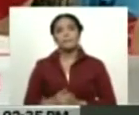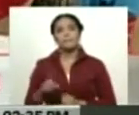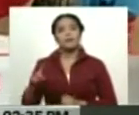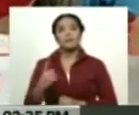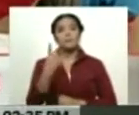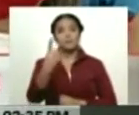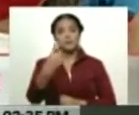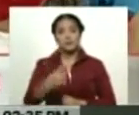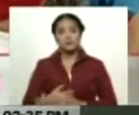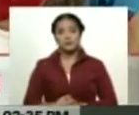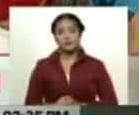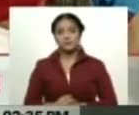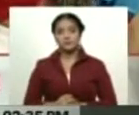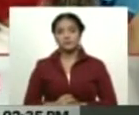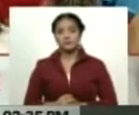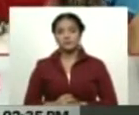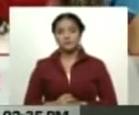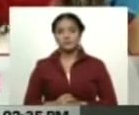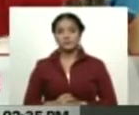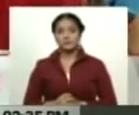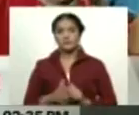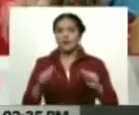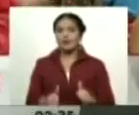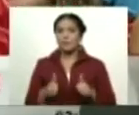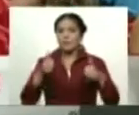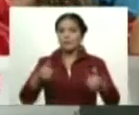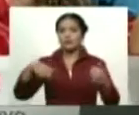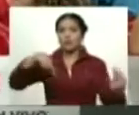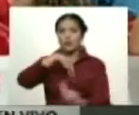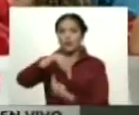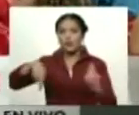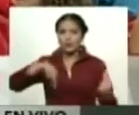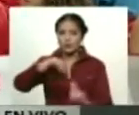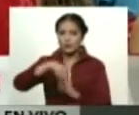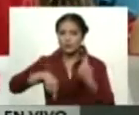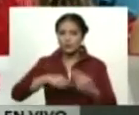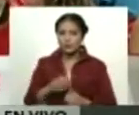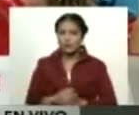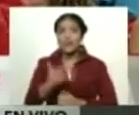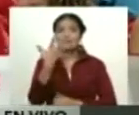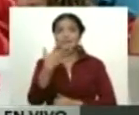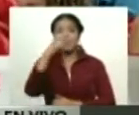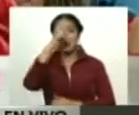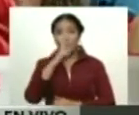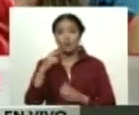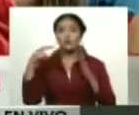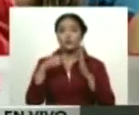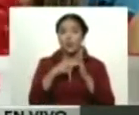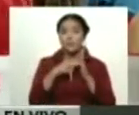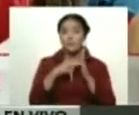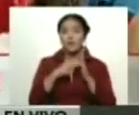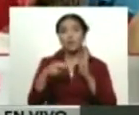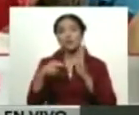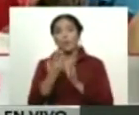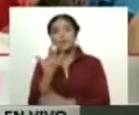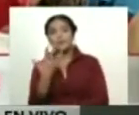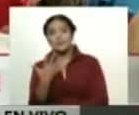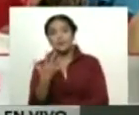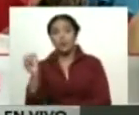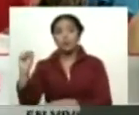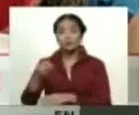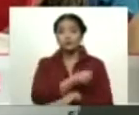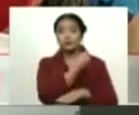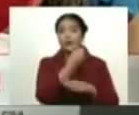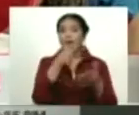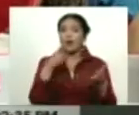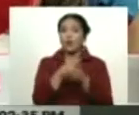primera fue la de inicio de la revolución, 5 años, 2000-2005. Fue la que derrotó el golpe de